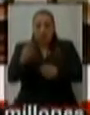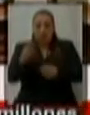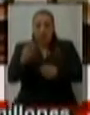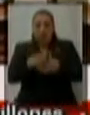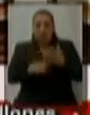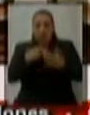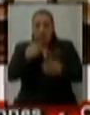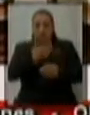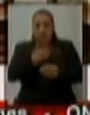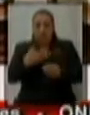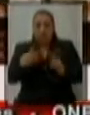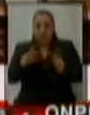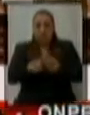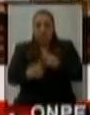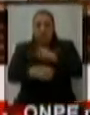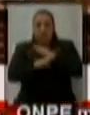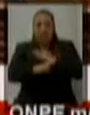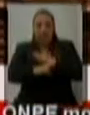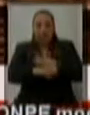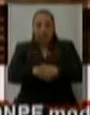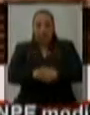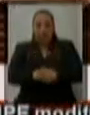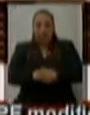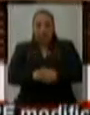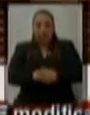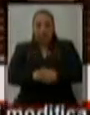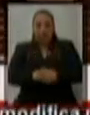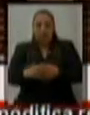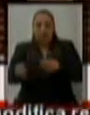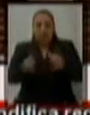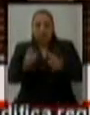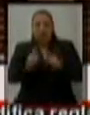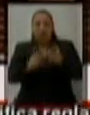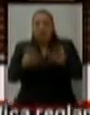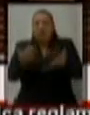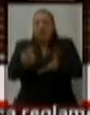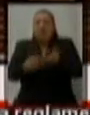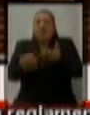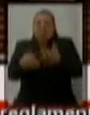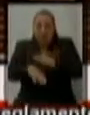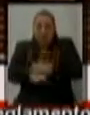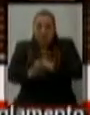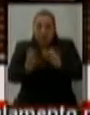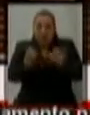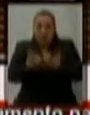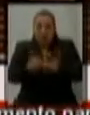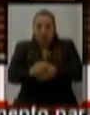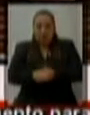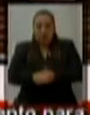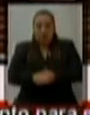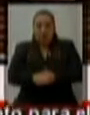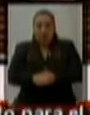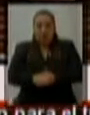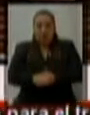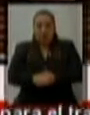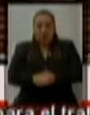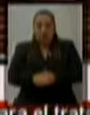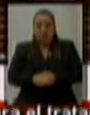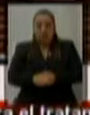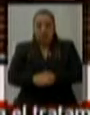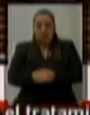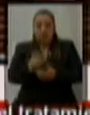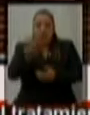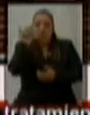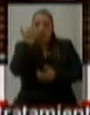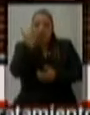el presidente de la Comisión de Defensa, pues explicándole detalles de las características principales de nuestro recinto legislativo, de su